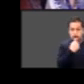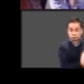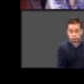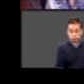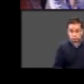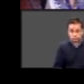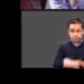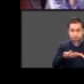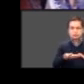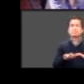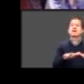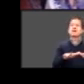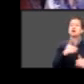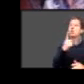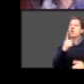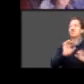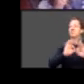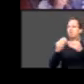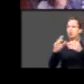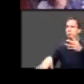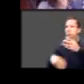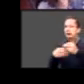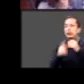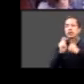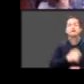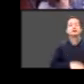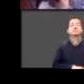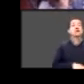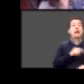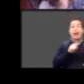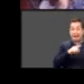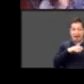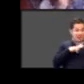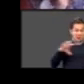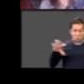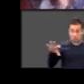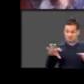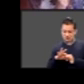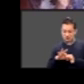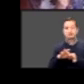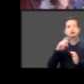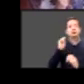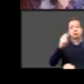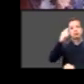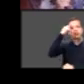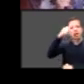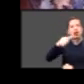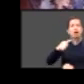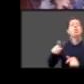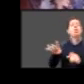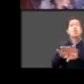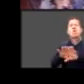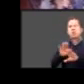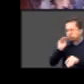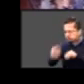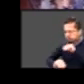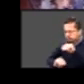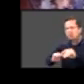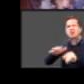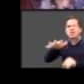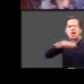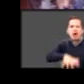que nace con una estrategia de implementación territorial ¿qué significa?